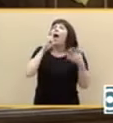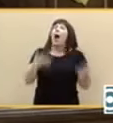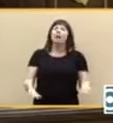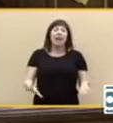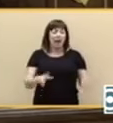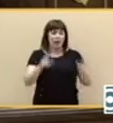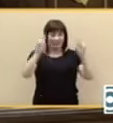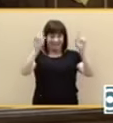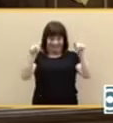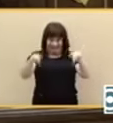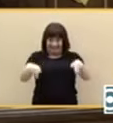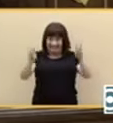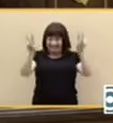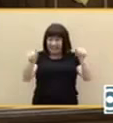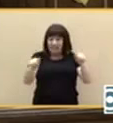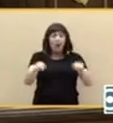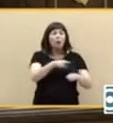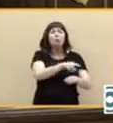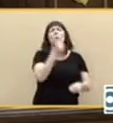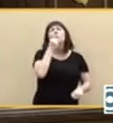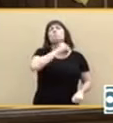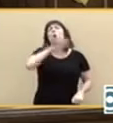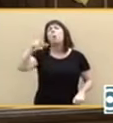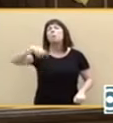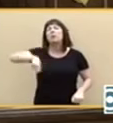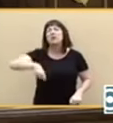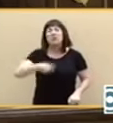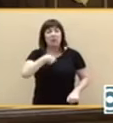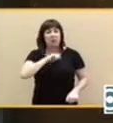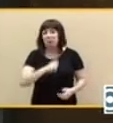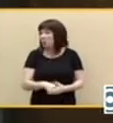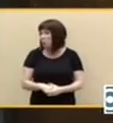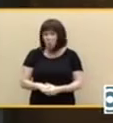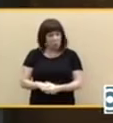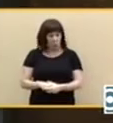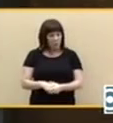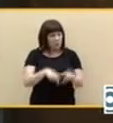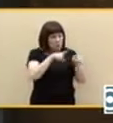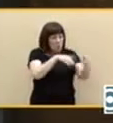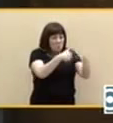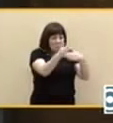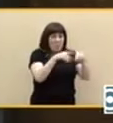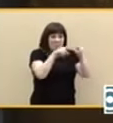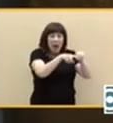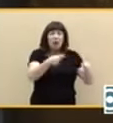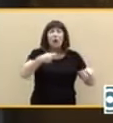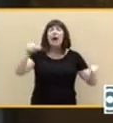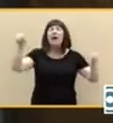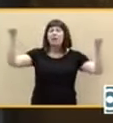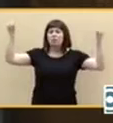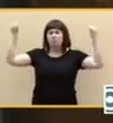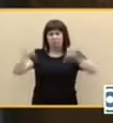democrática de nuestro país. Usted, señor presidente, ha hundido hasta límites insospechados la dignidad de la sede que